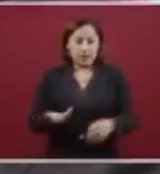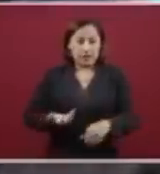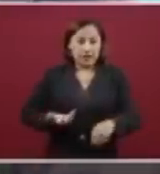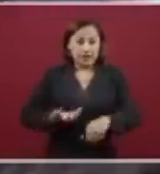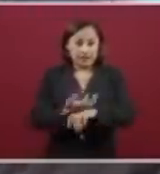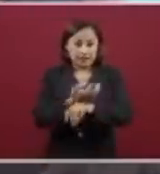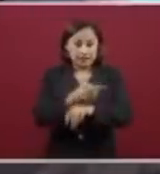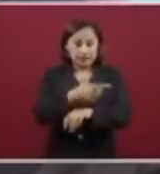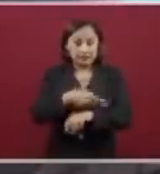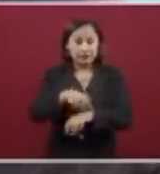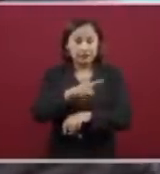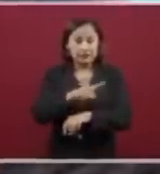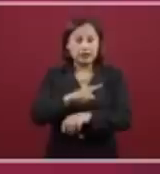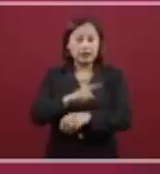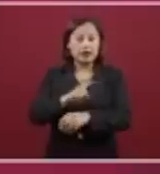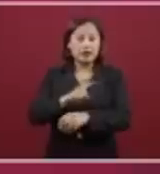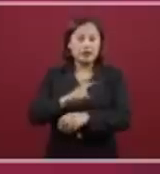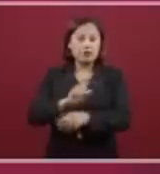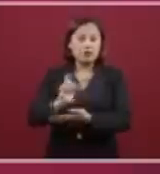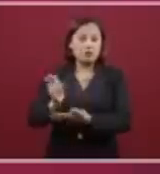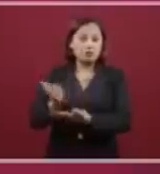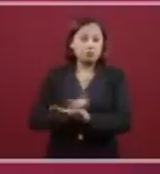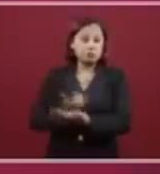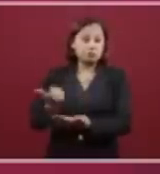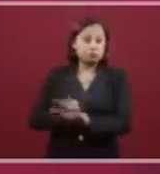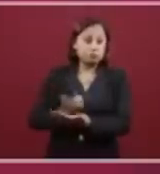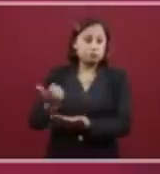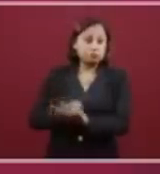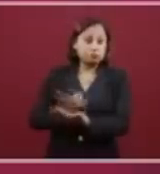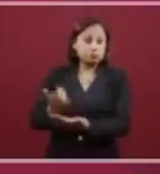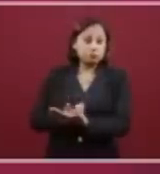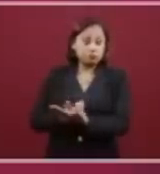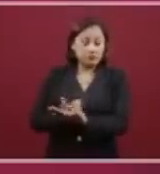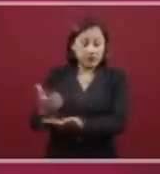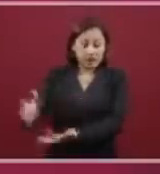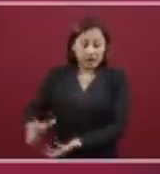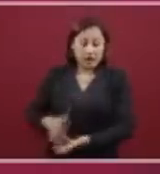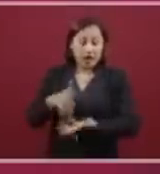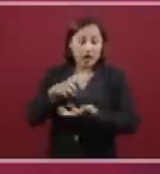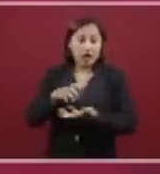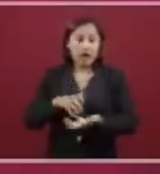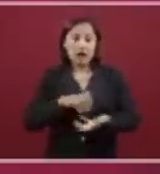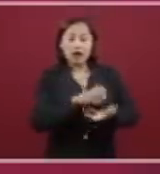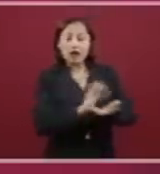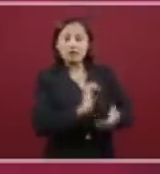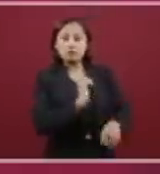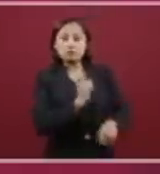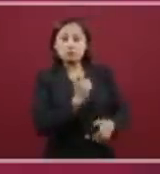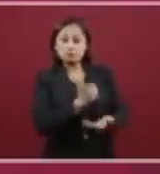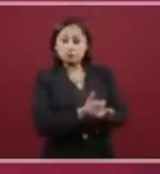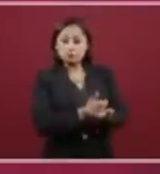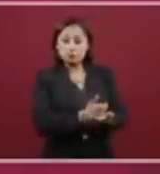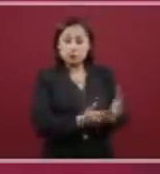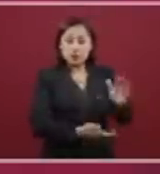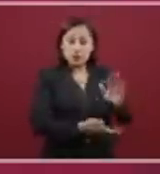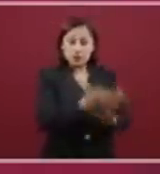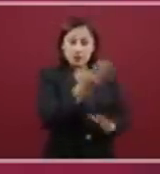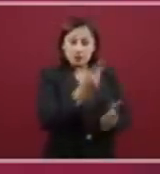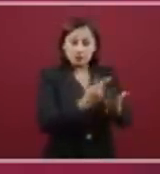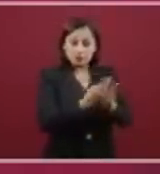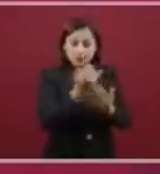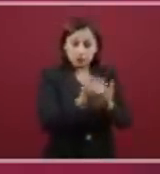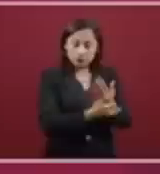que le entraba a sus arcas para pagar el aeropuerto pues es una decisión pues son ingresos